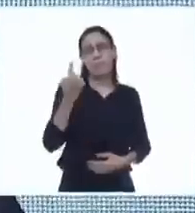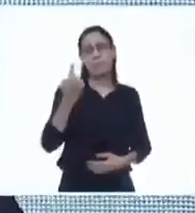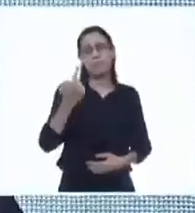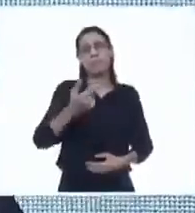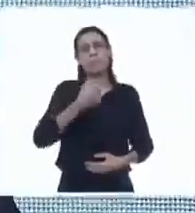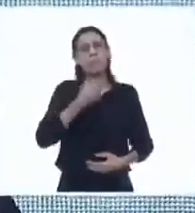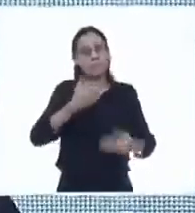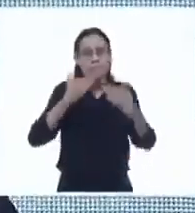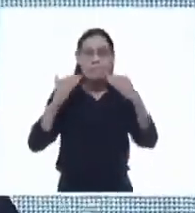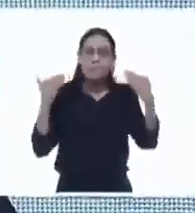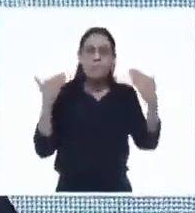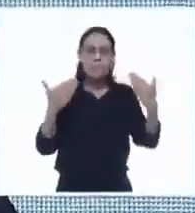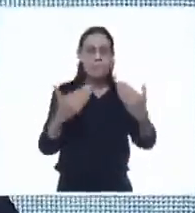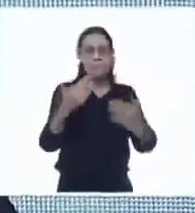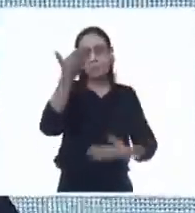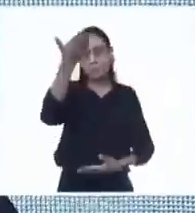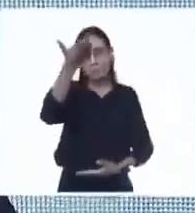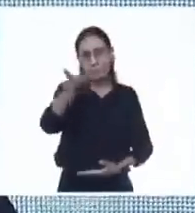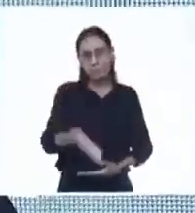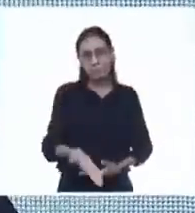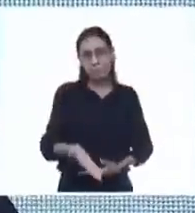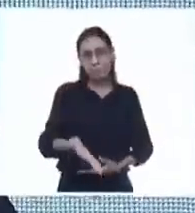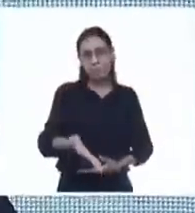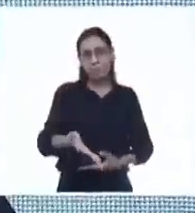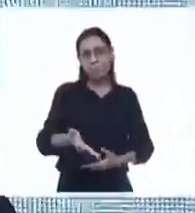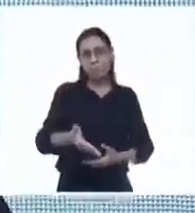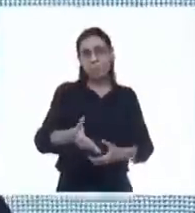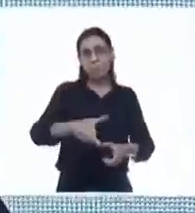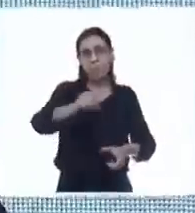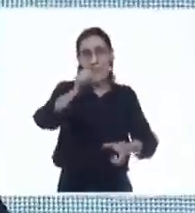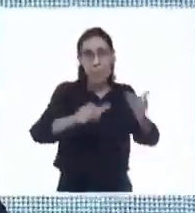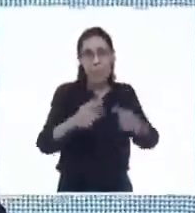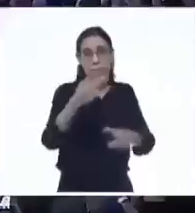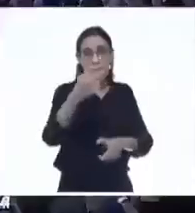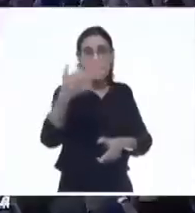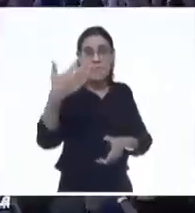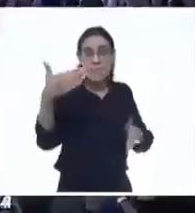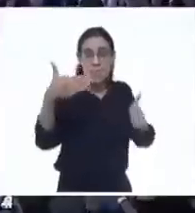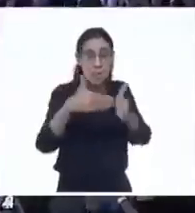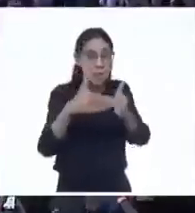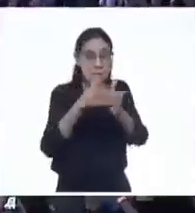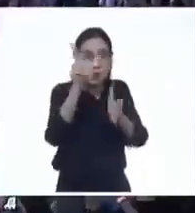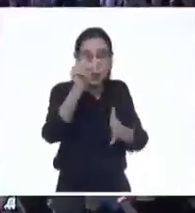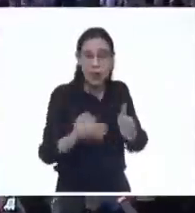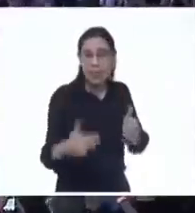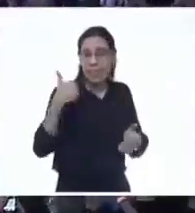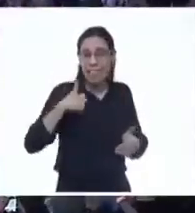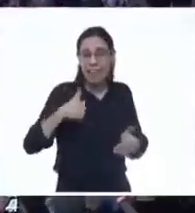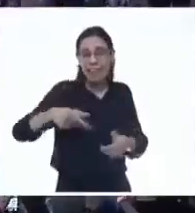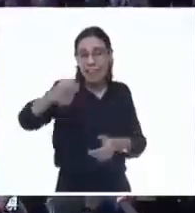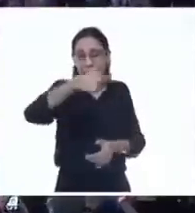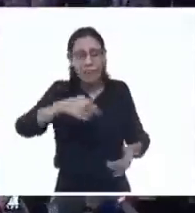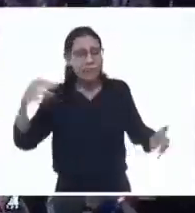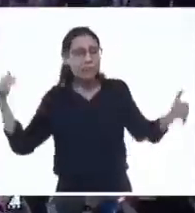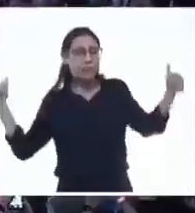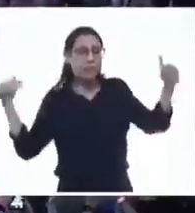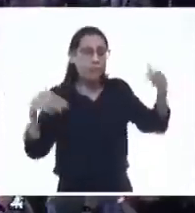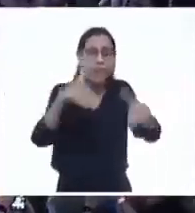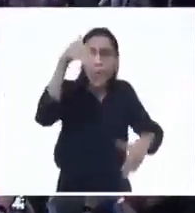agradecerle a los más de 25 millones de argentinos que fueron a